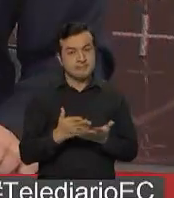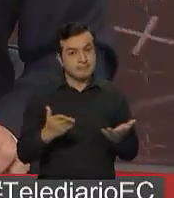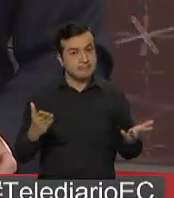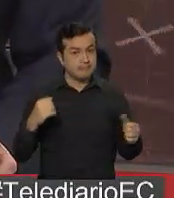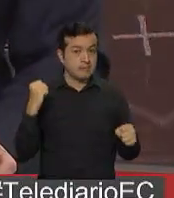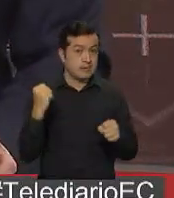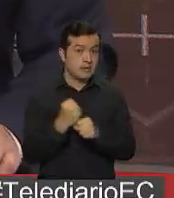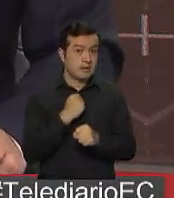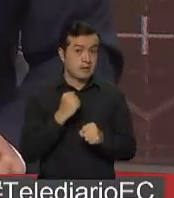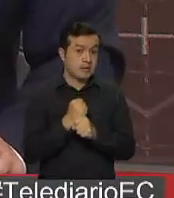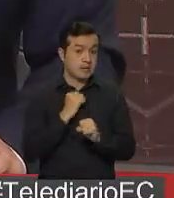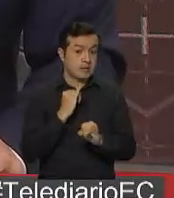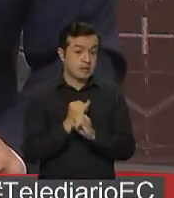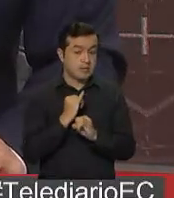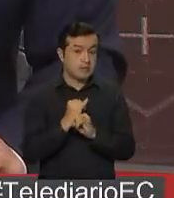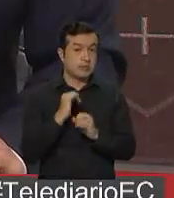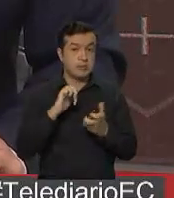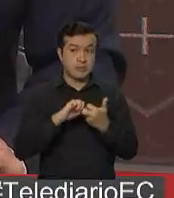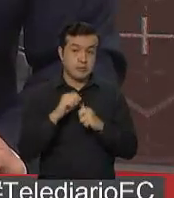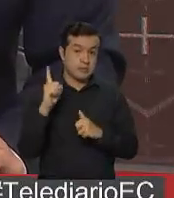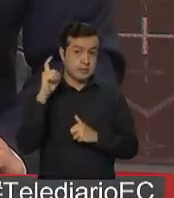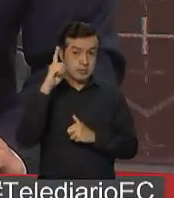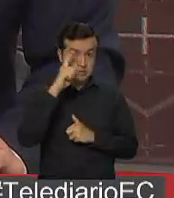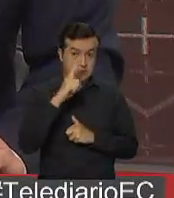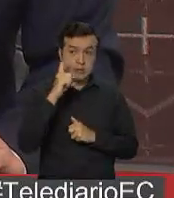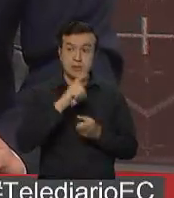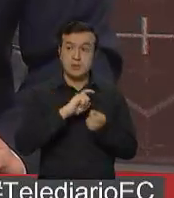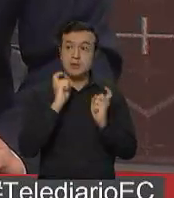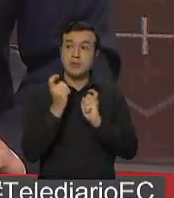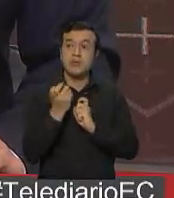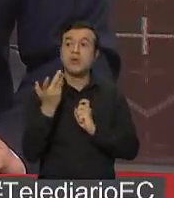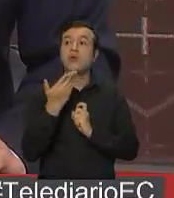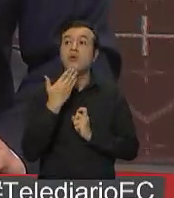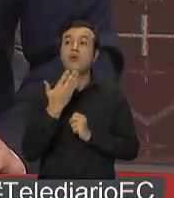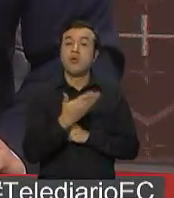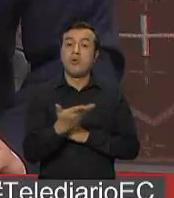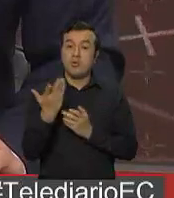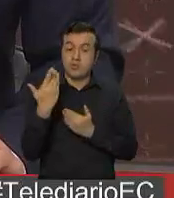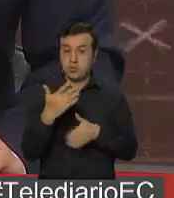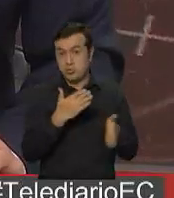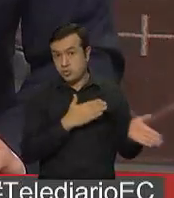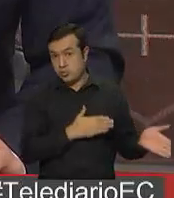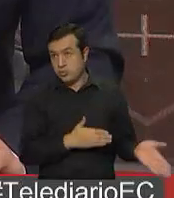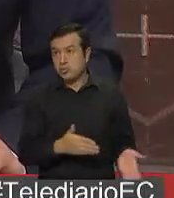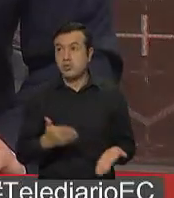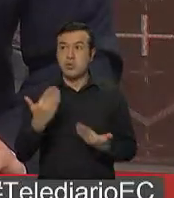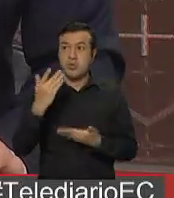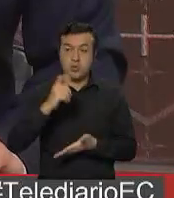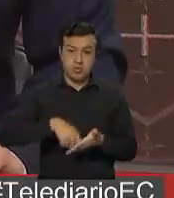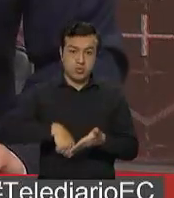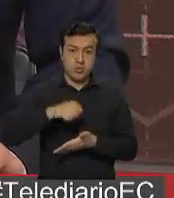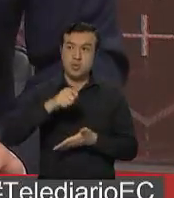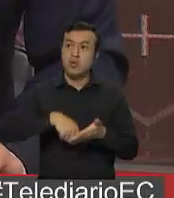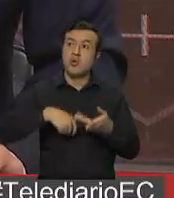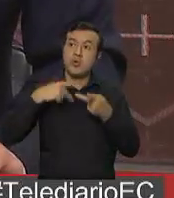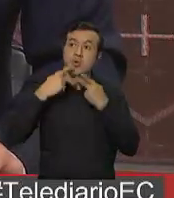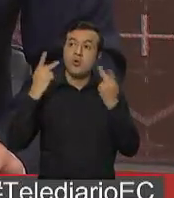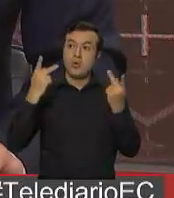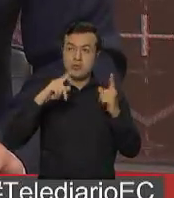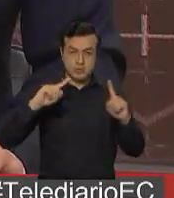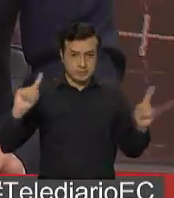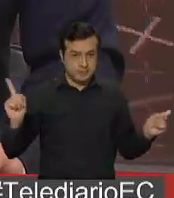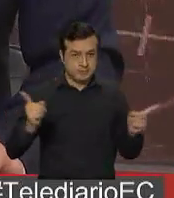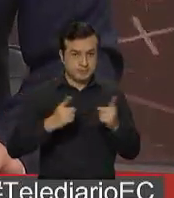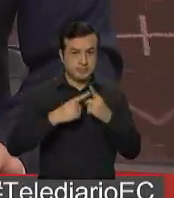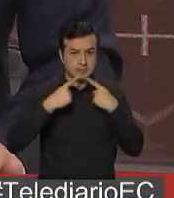trabajo institucional, que se vio afectada por una modificación de la estructura legal y el sistema de contratación pública. Resumimos